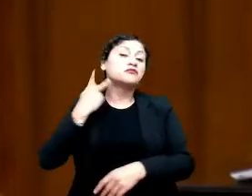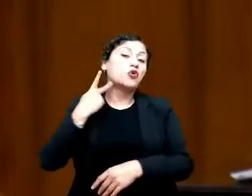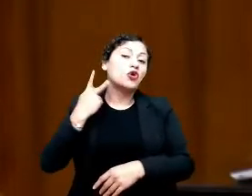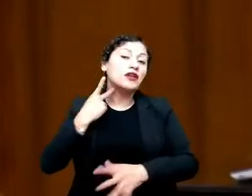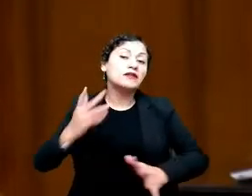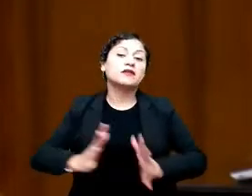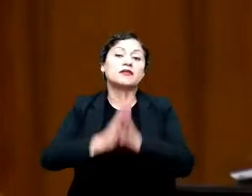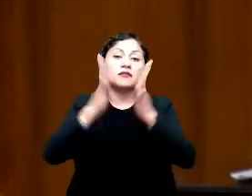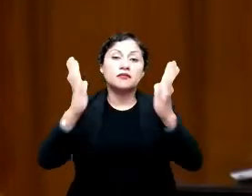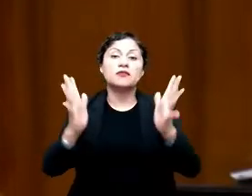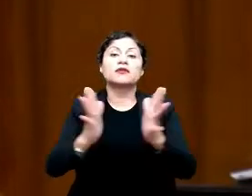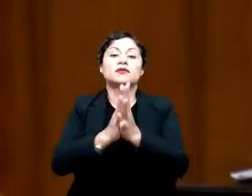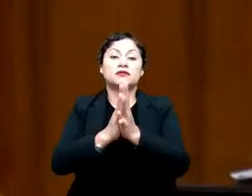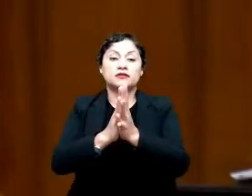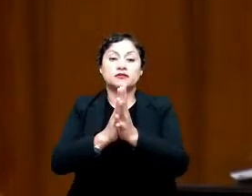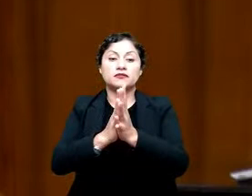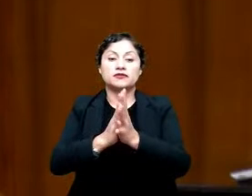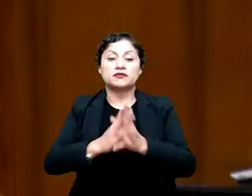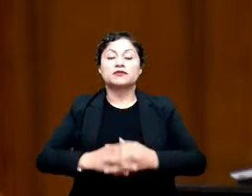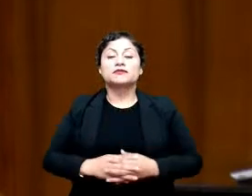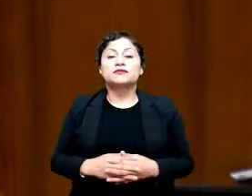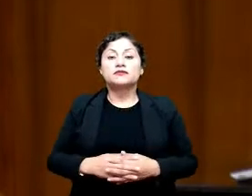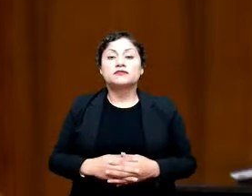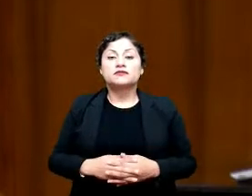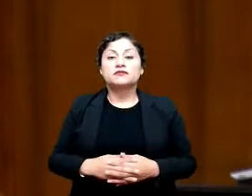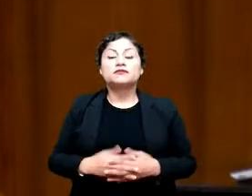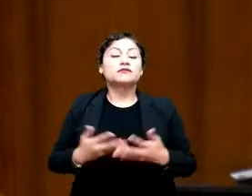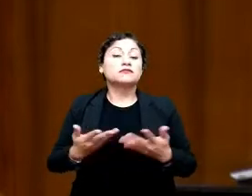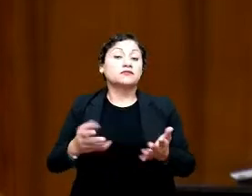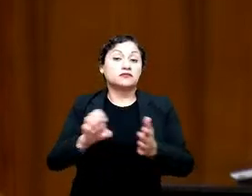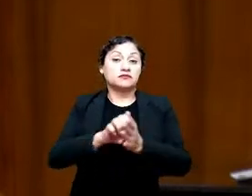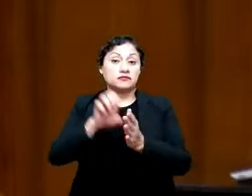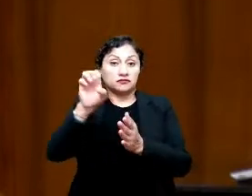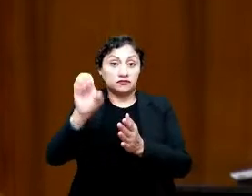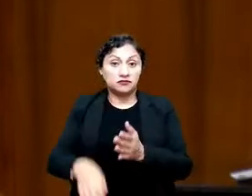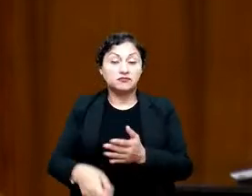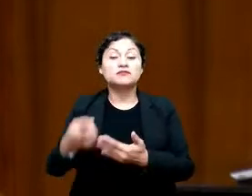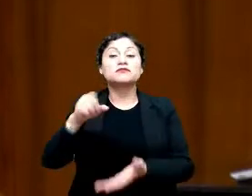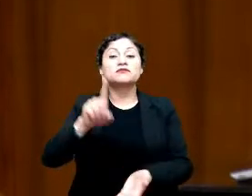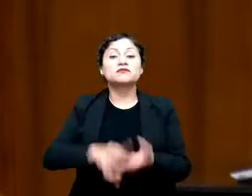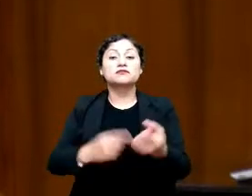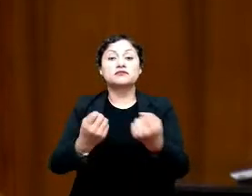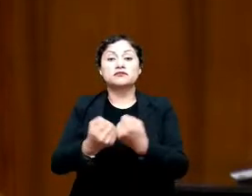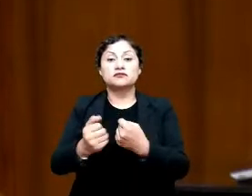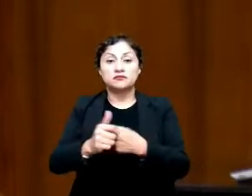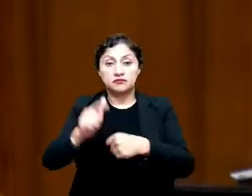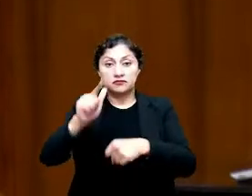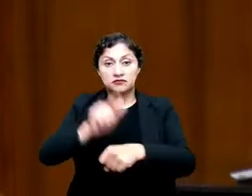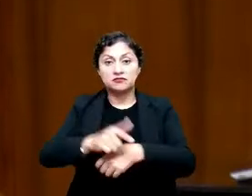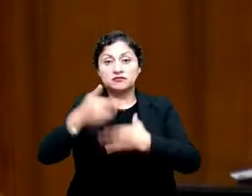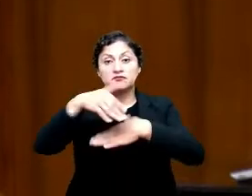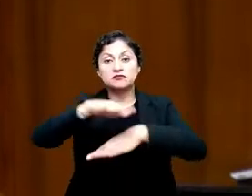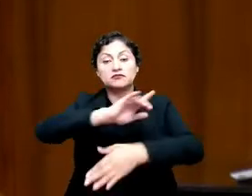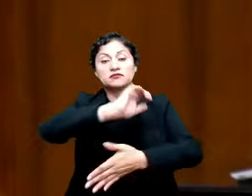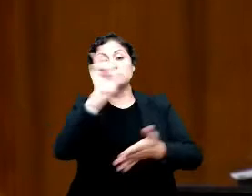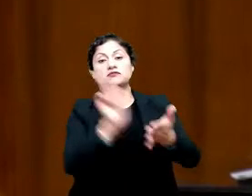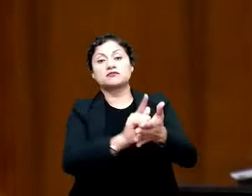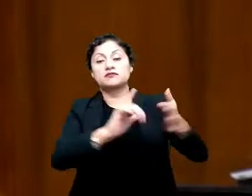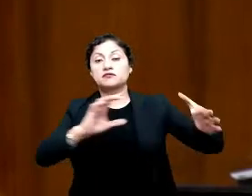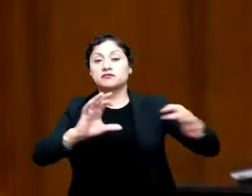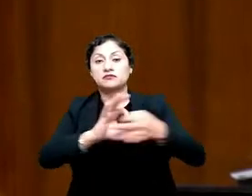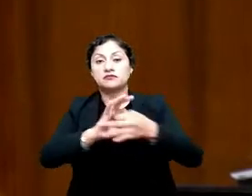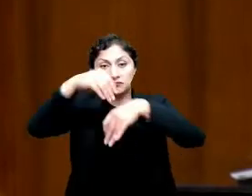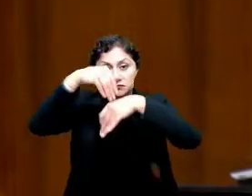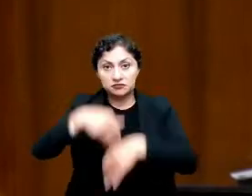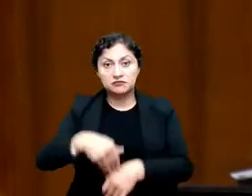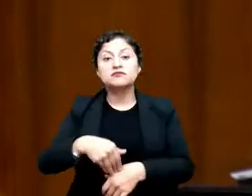está relacionada con su actuación social en el marco del respeto a la ley,